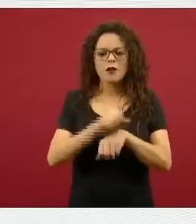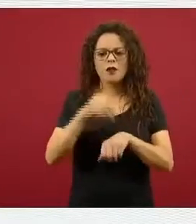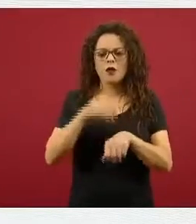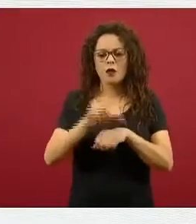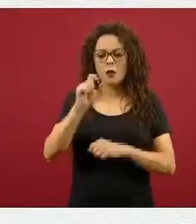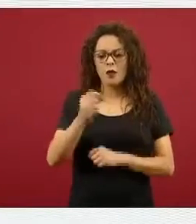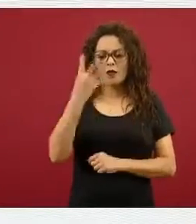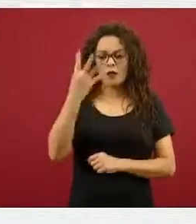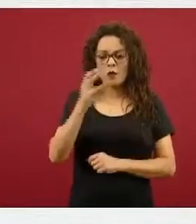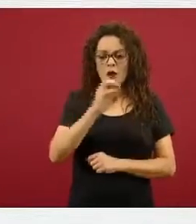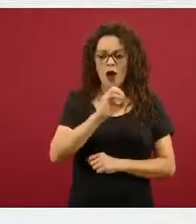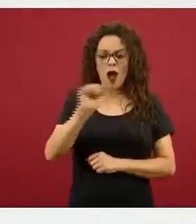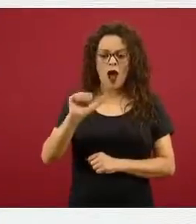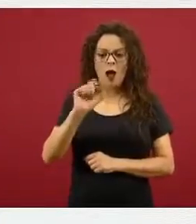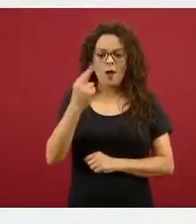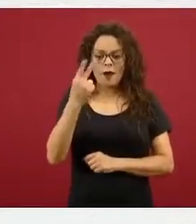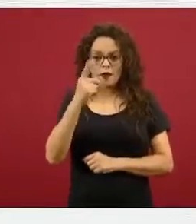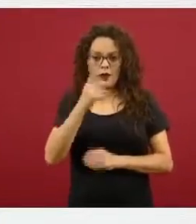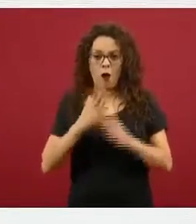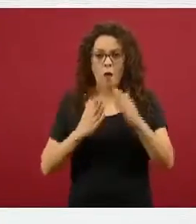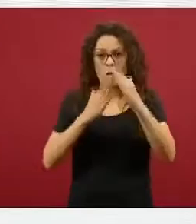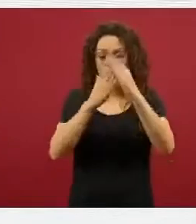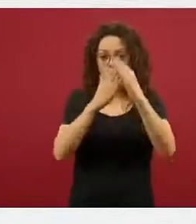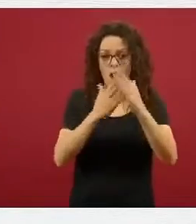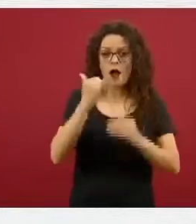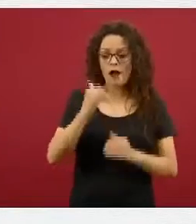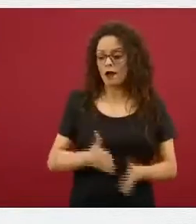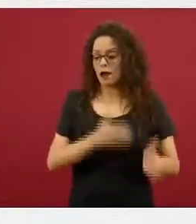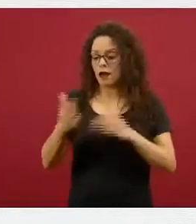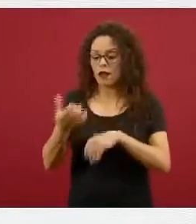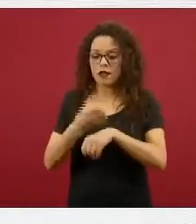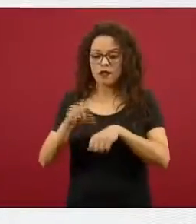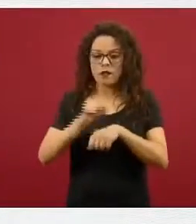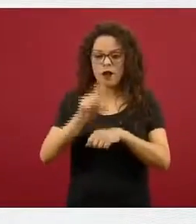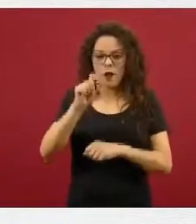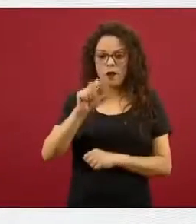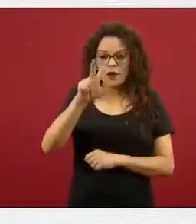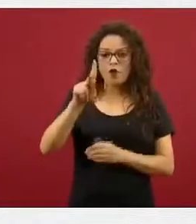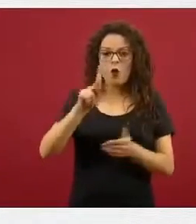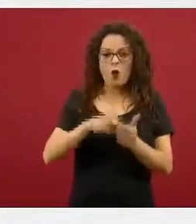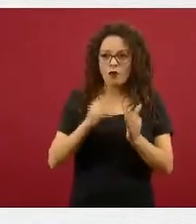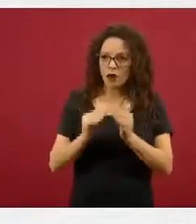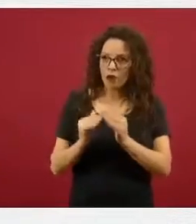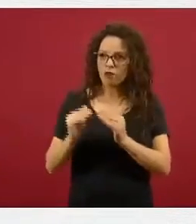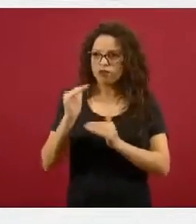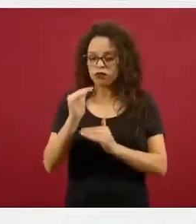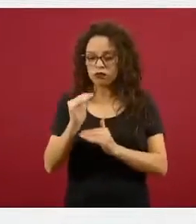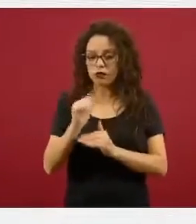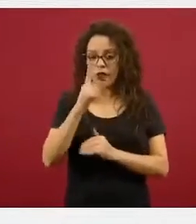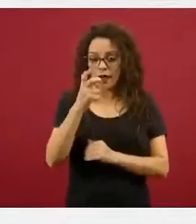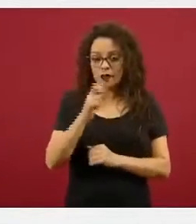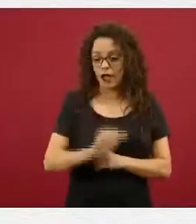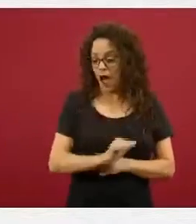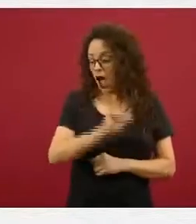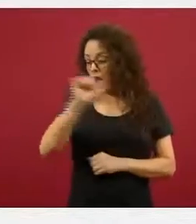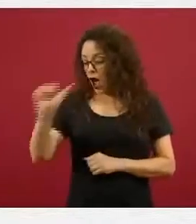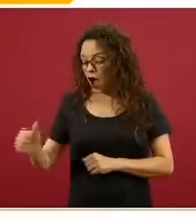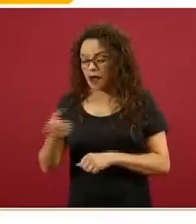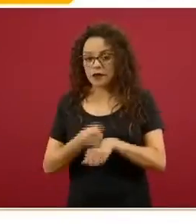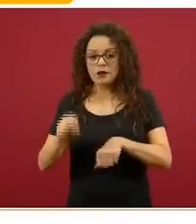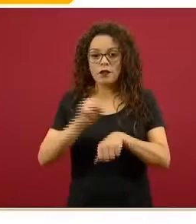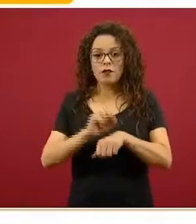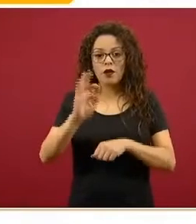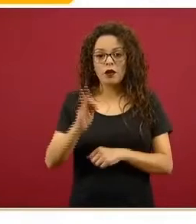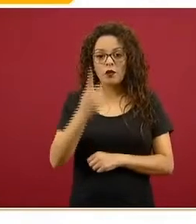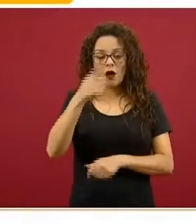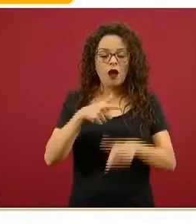24-25, y aunque tuvo este pequeño pico en la semana 28, desde esa semana hasta la semana 41 ha sido un